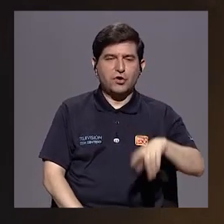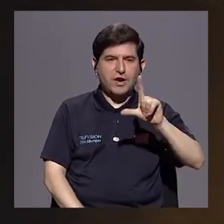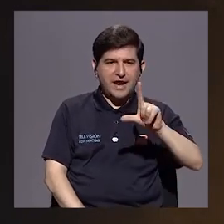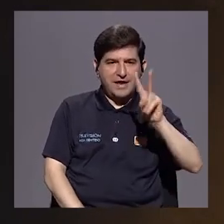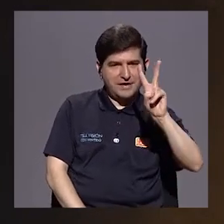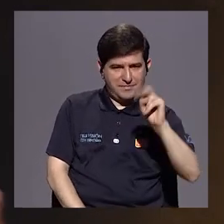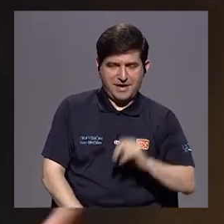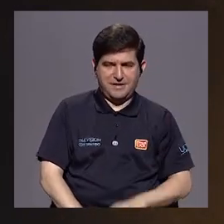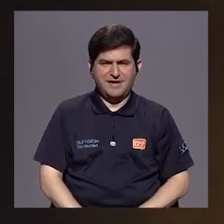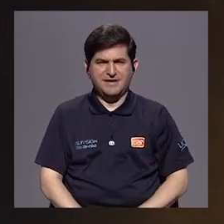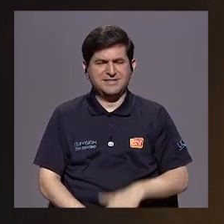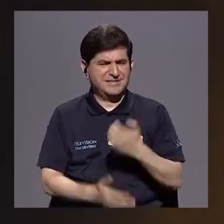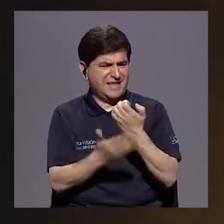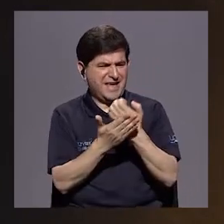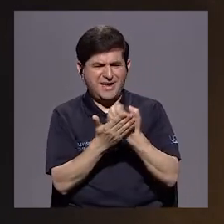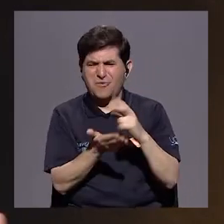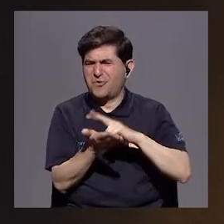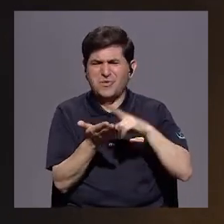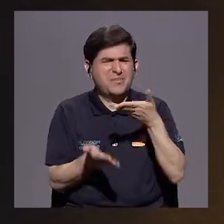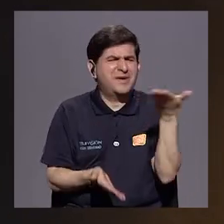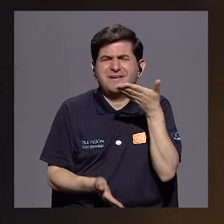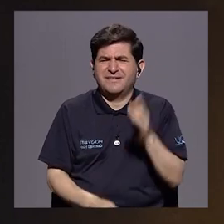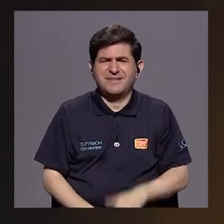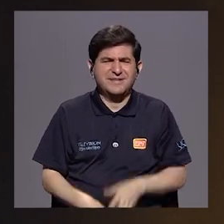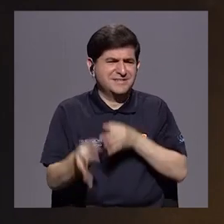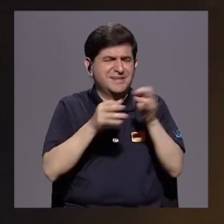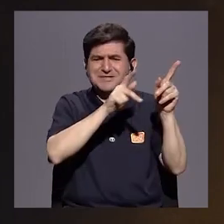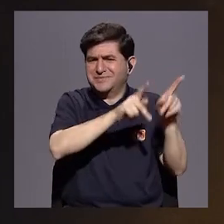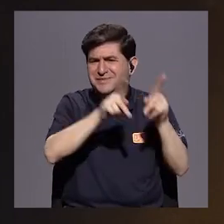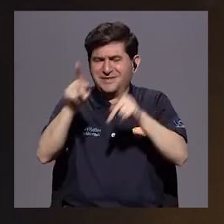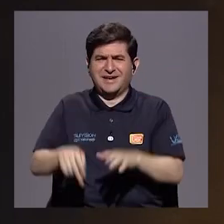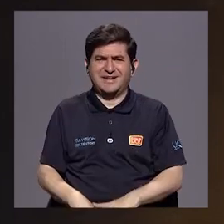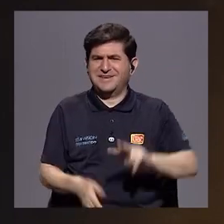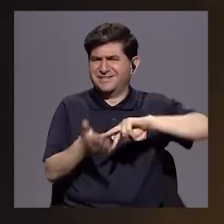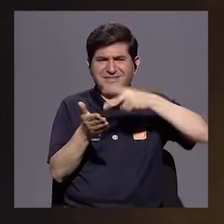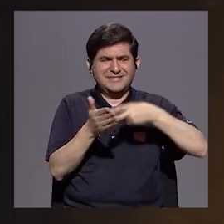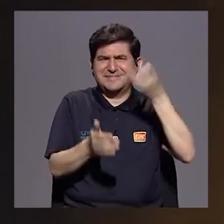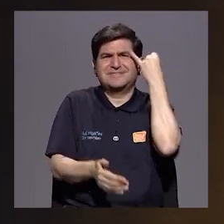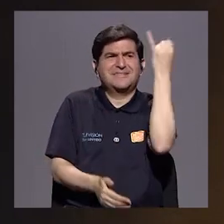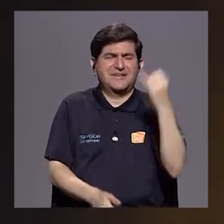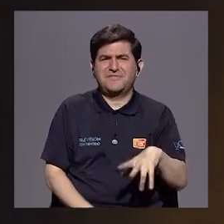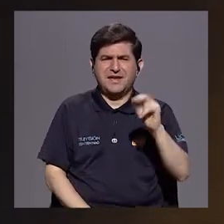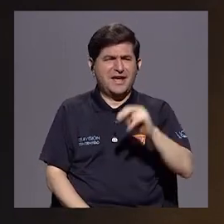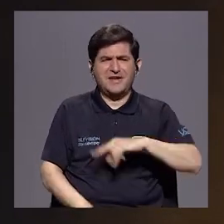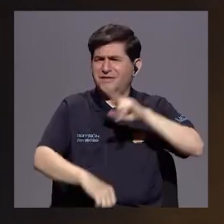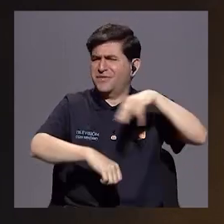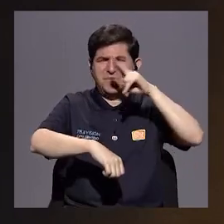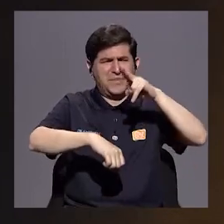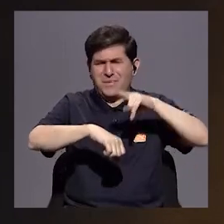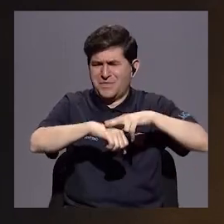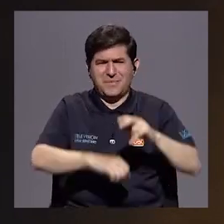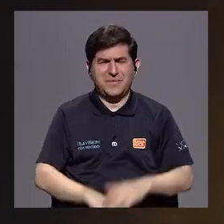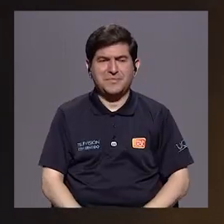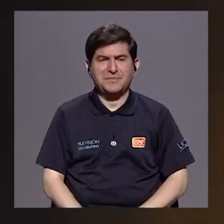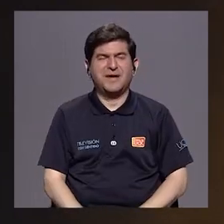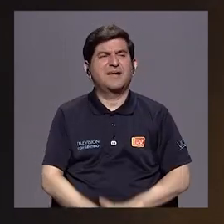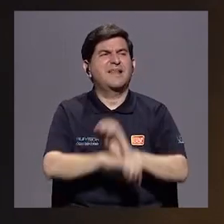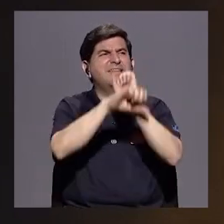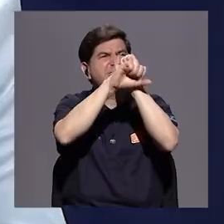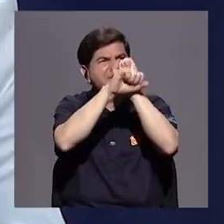este que es economía verde explicamos le da a los televidentes que es ese concepto porque no es muy común y bueno